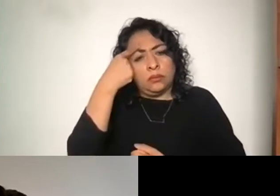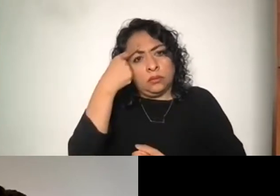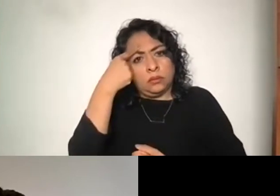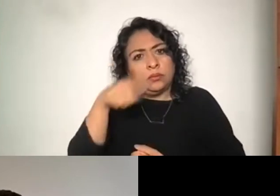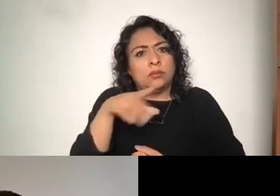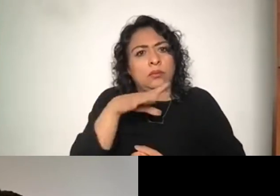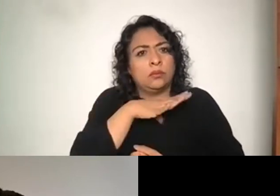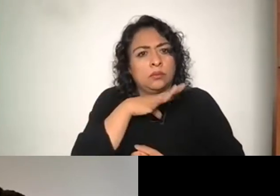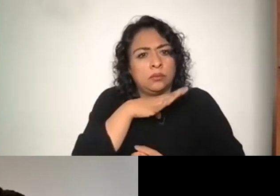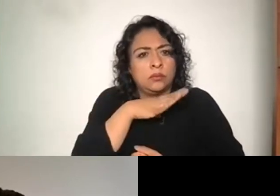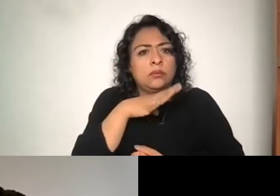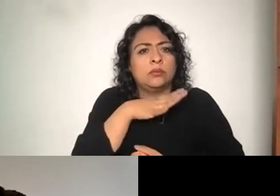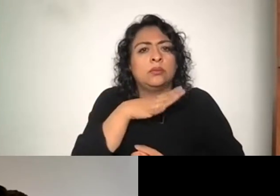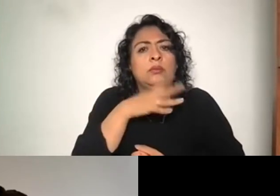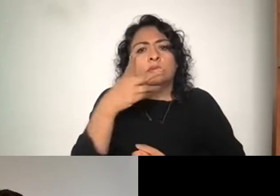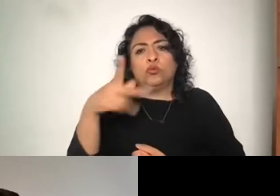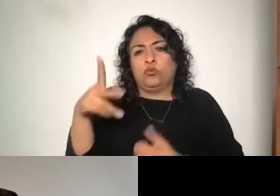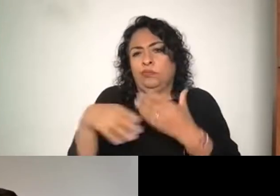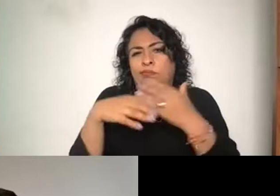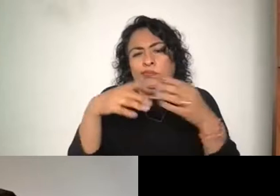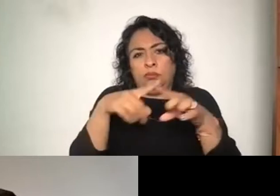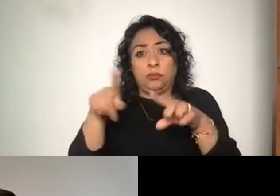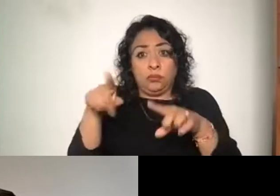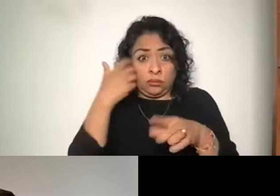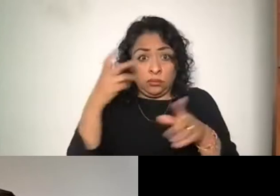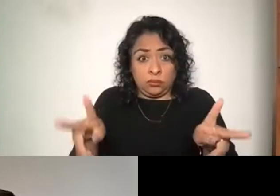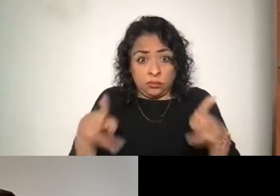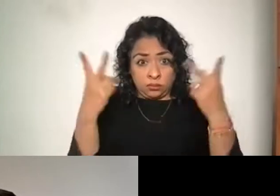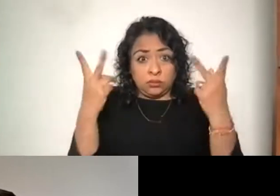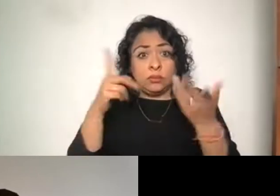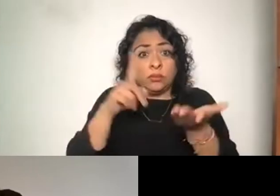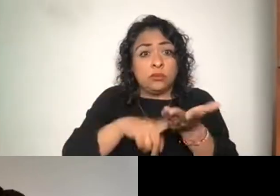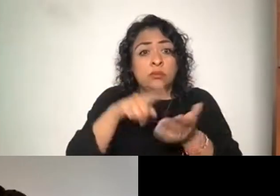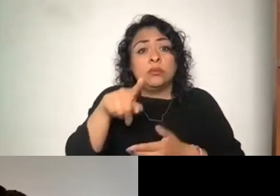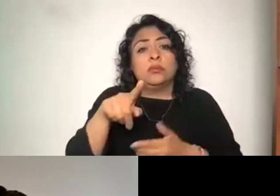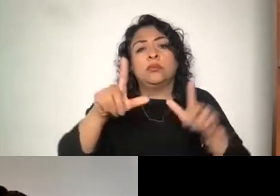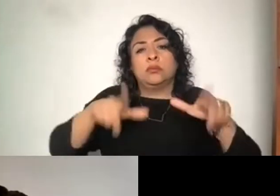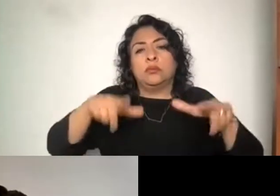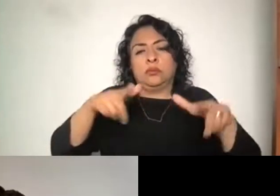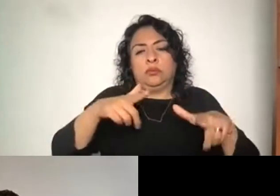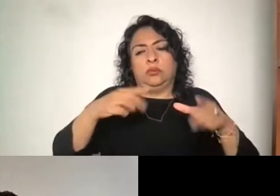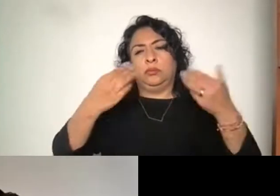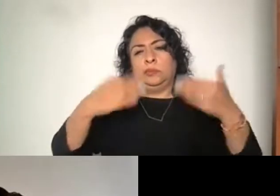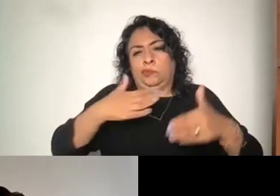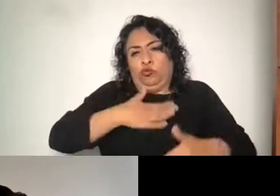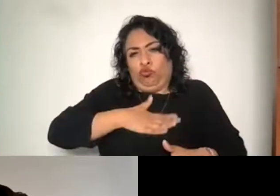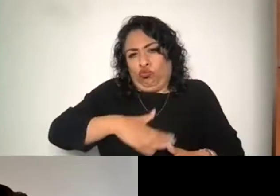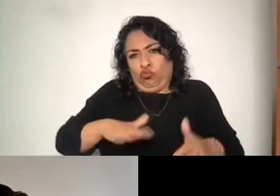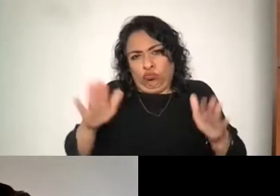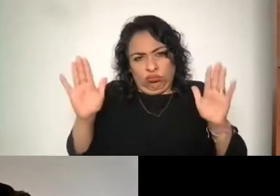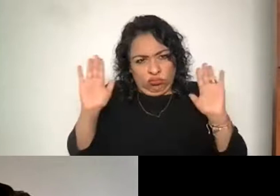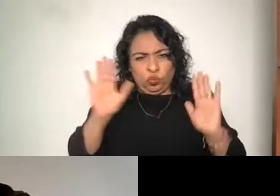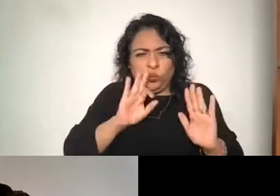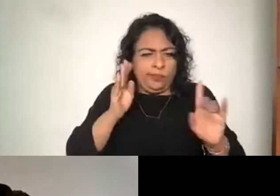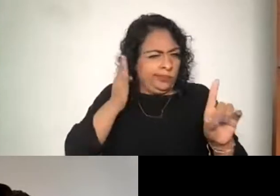tener, presentar sus productos, los que quieran vender, en una plataforma de mercado justo, en donde podrían hacerlo